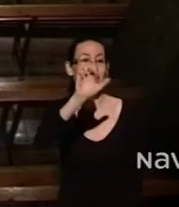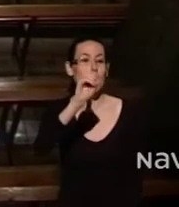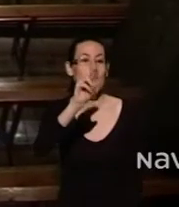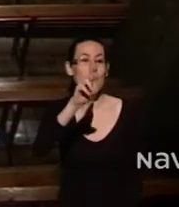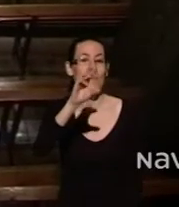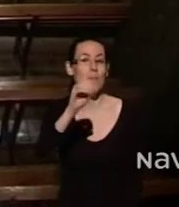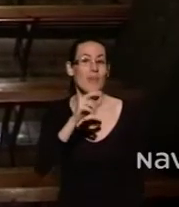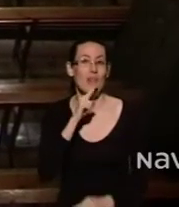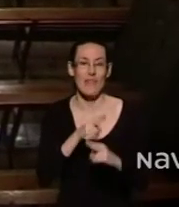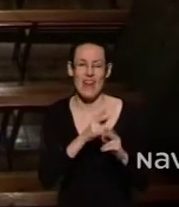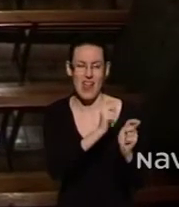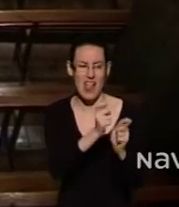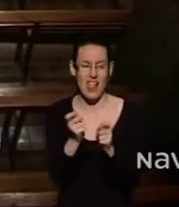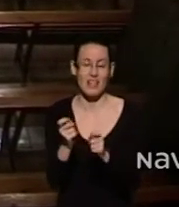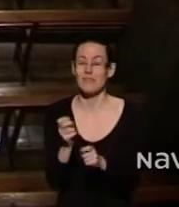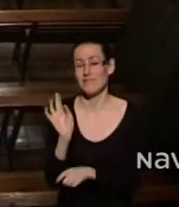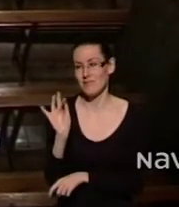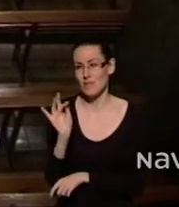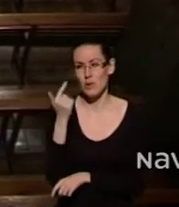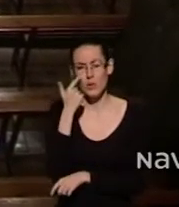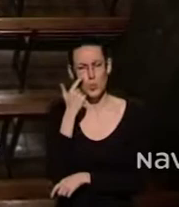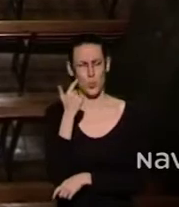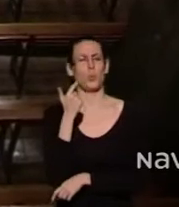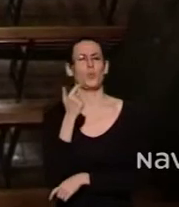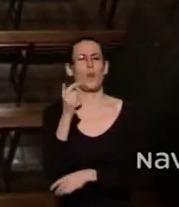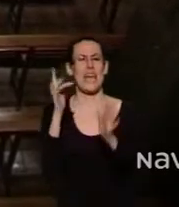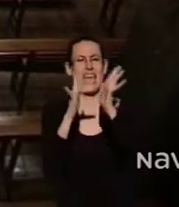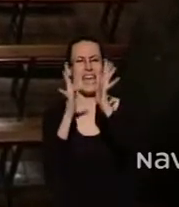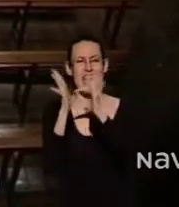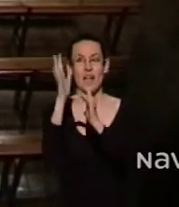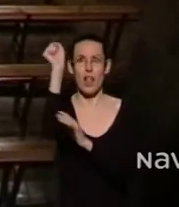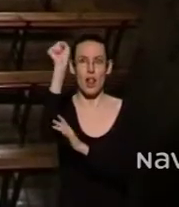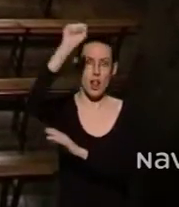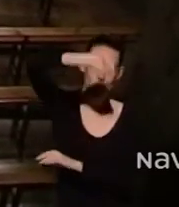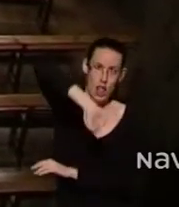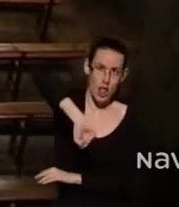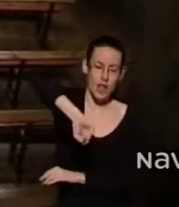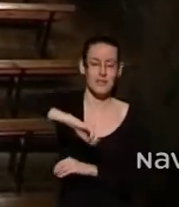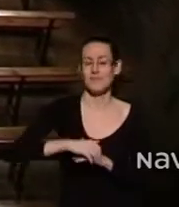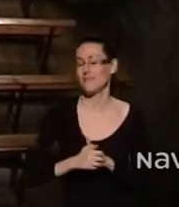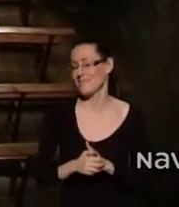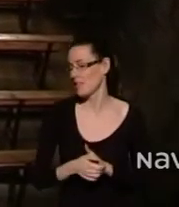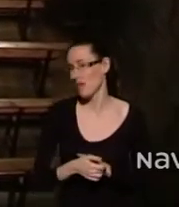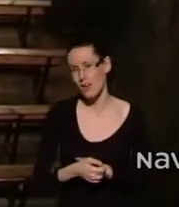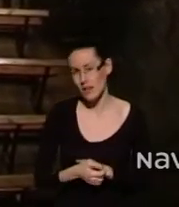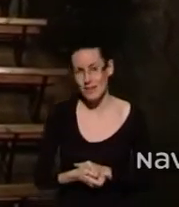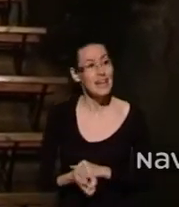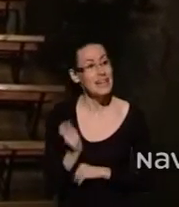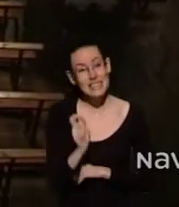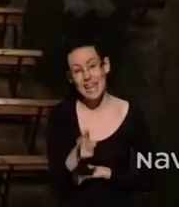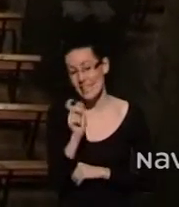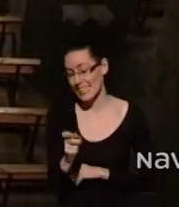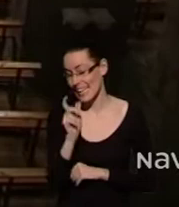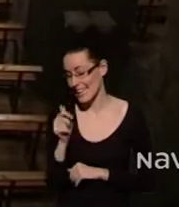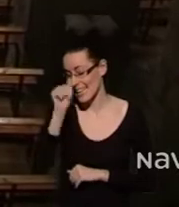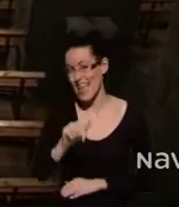¿Pero qué habéis hecho? Si el Cristo está boca abajo. Mira, es un error que tenemos las personas, la falta de